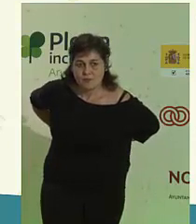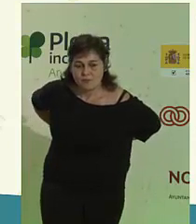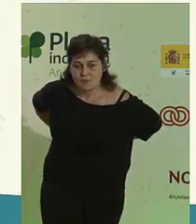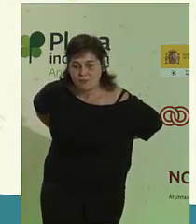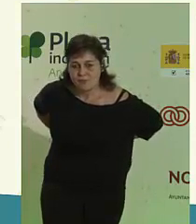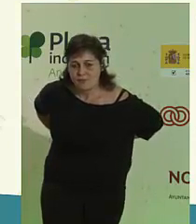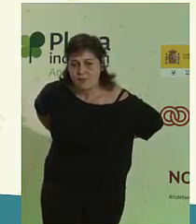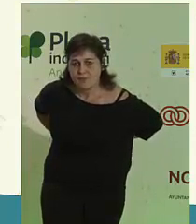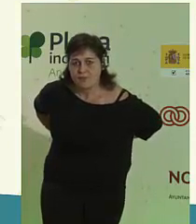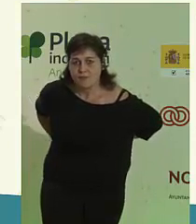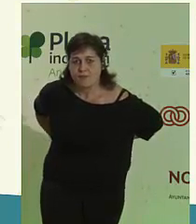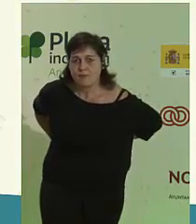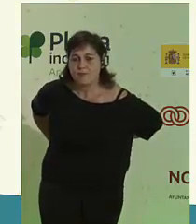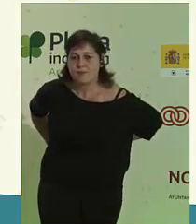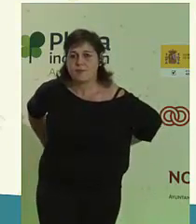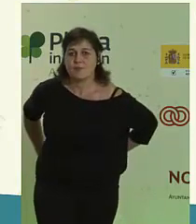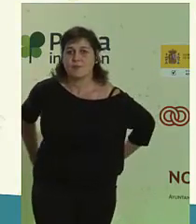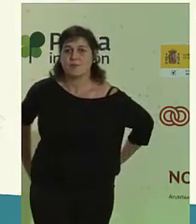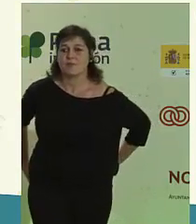Yes. Yes.